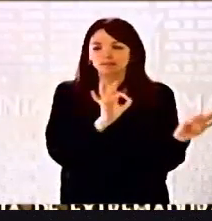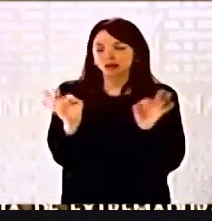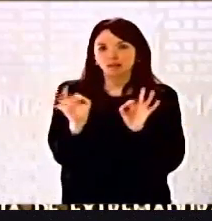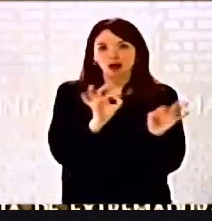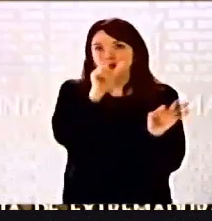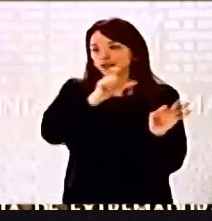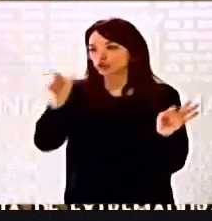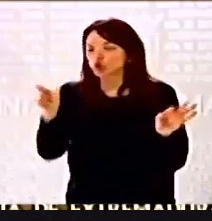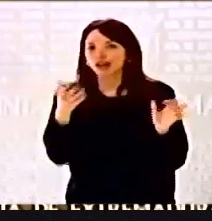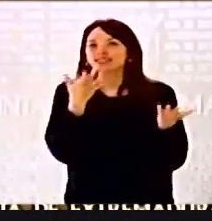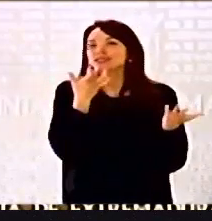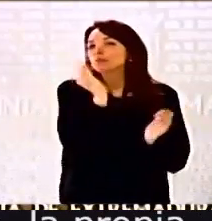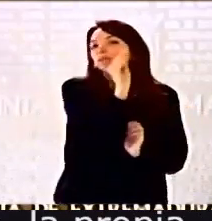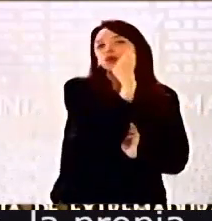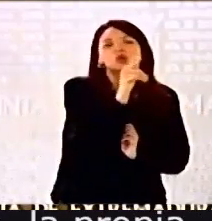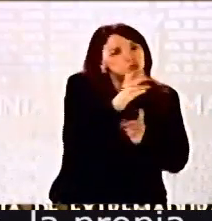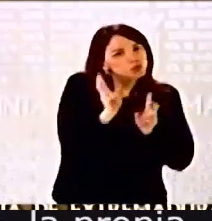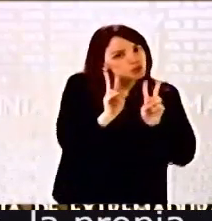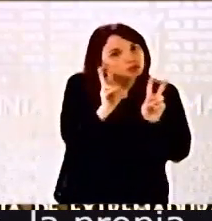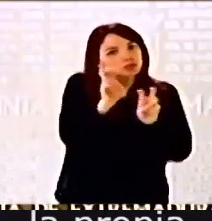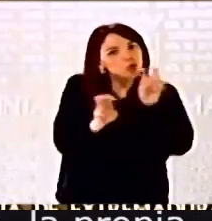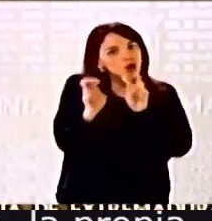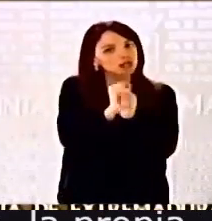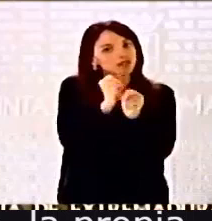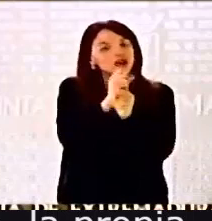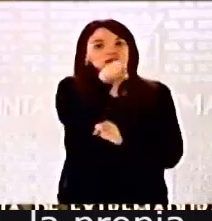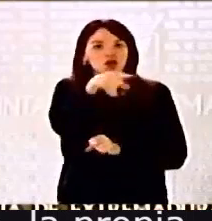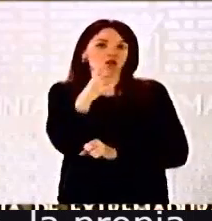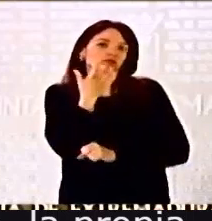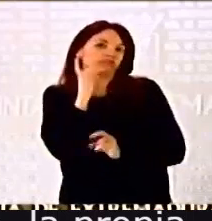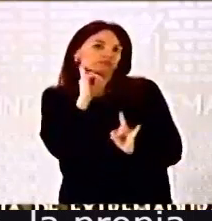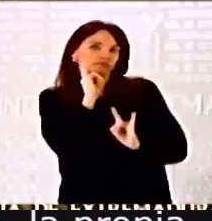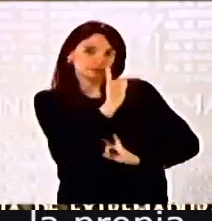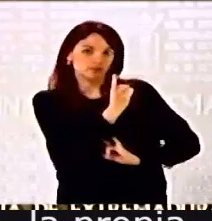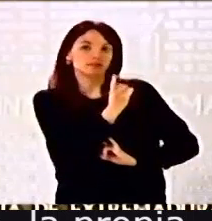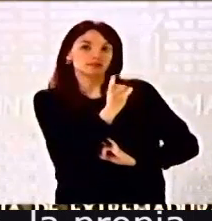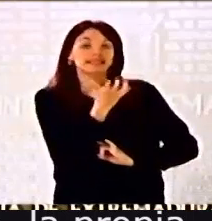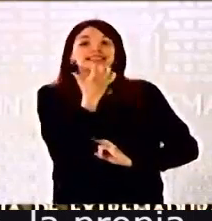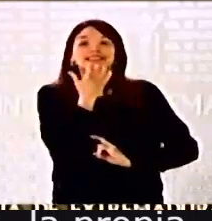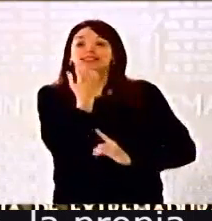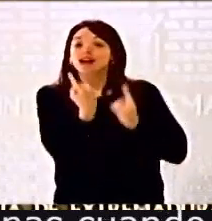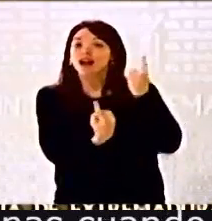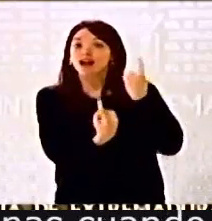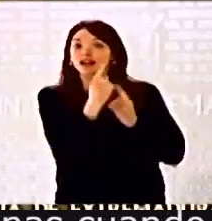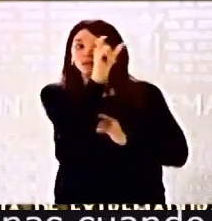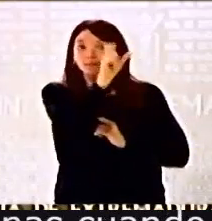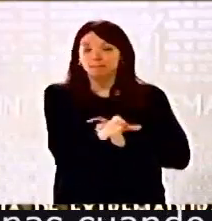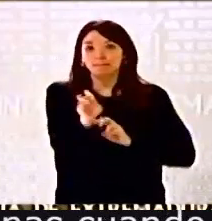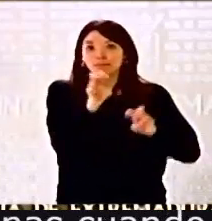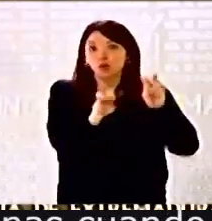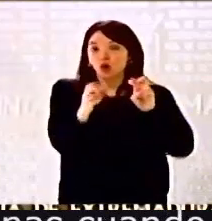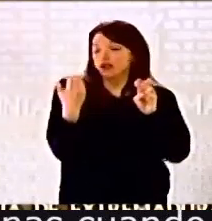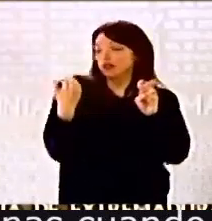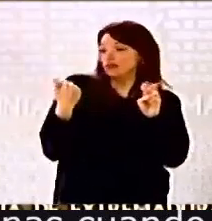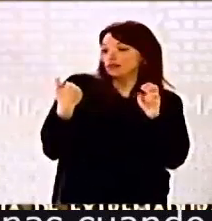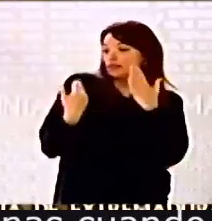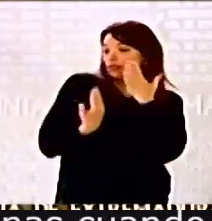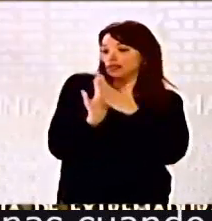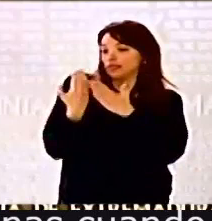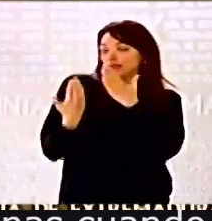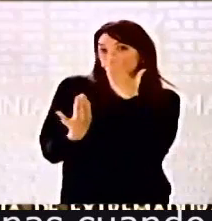pregunta si estaban en búsqueda activa de empleo, porque cuando la encuesta pregunta si alguien está buscando empleo en los últimos días